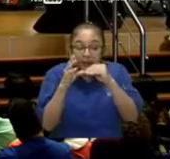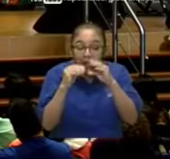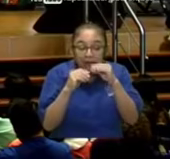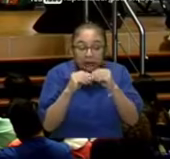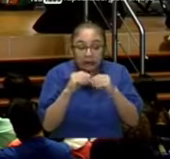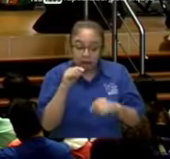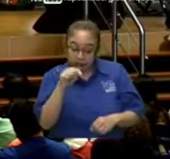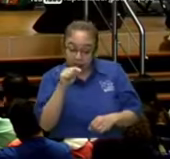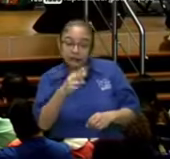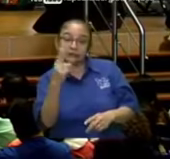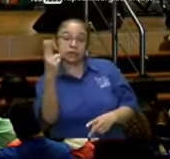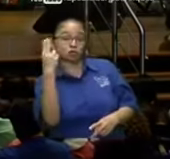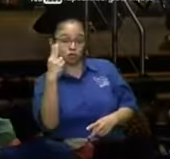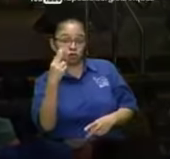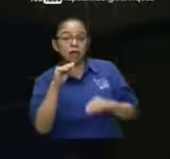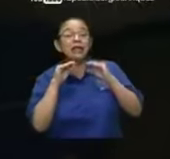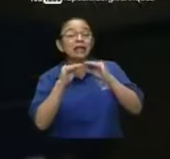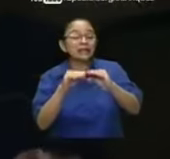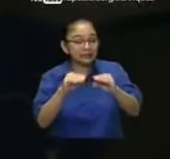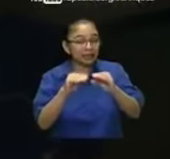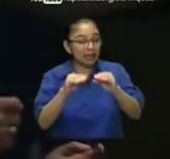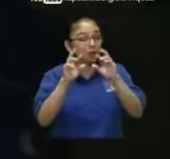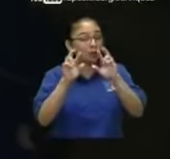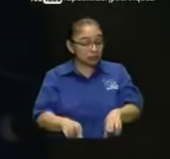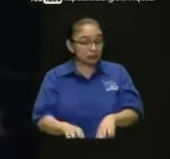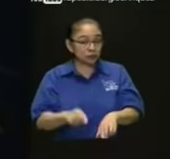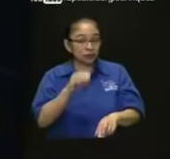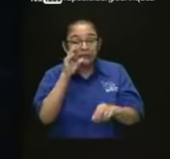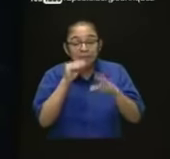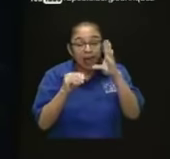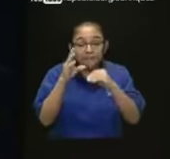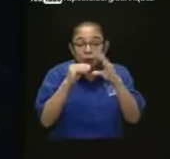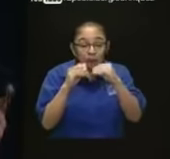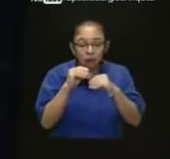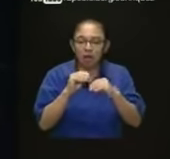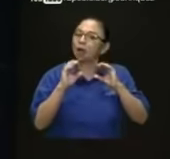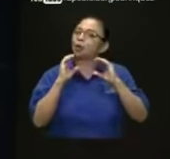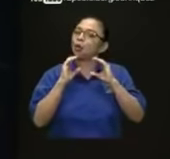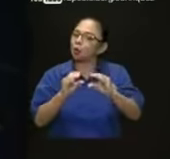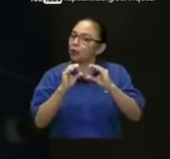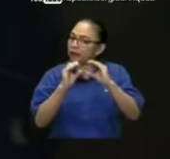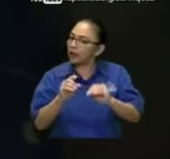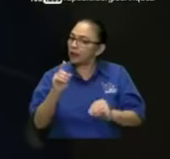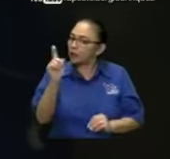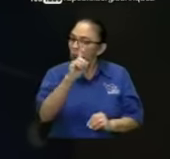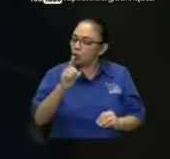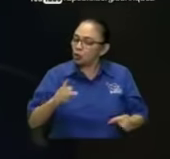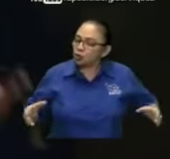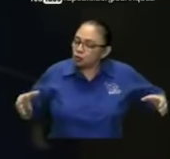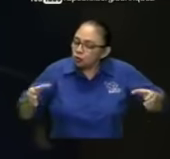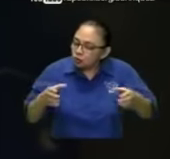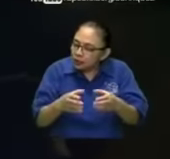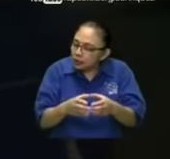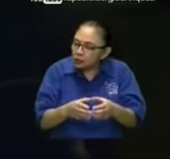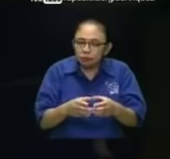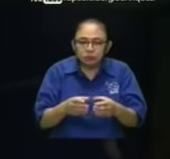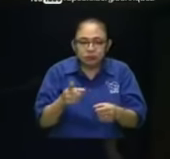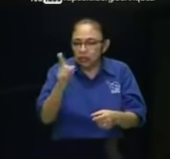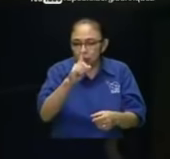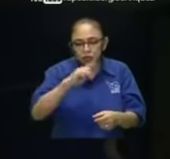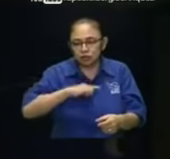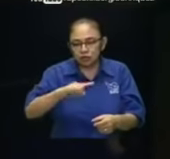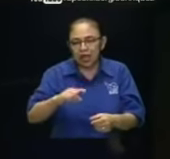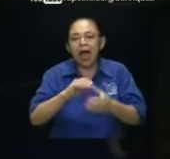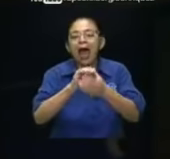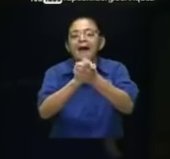murmurar. Pero usted tenga cuidado con gente que murmura. No se junte con esa gente.